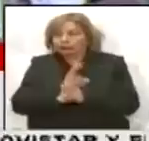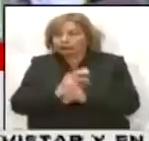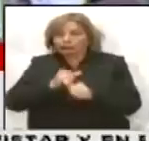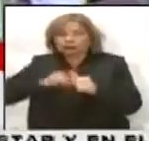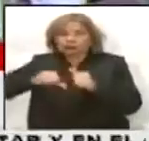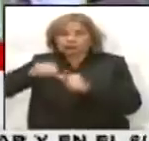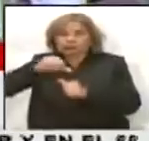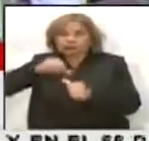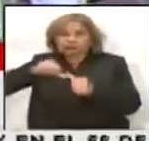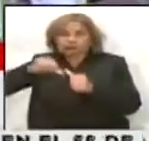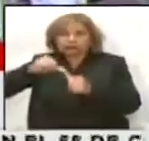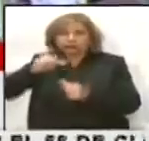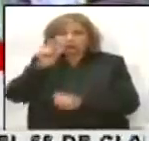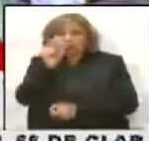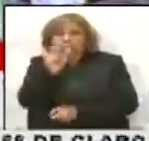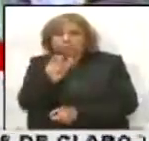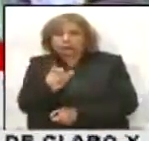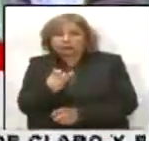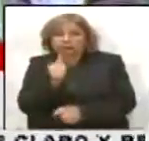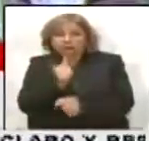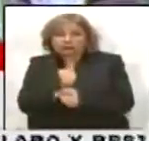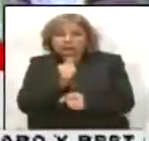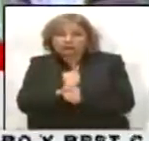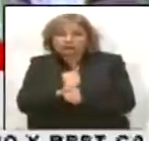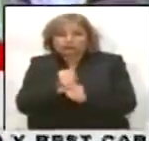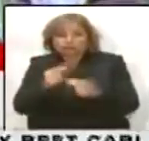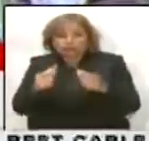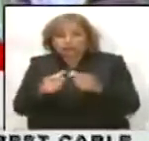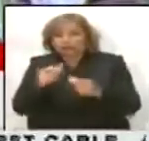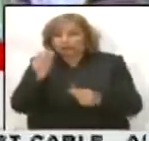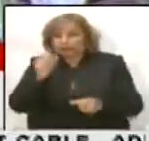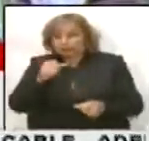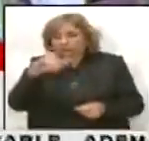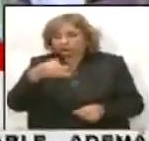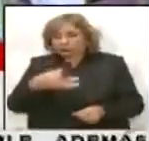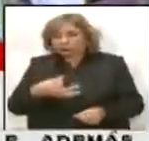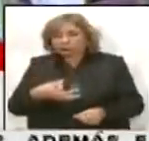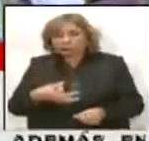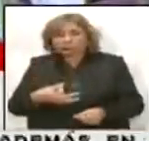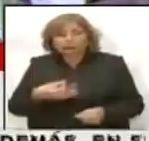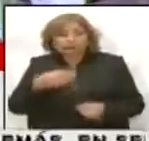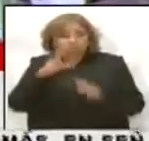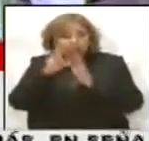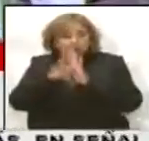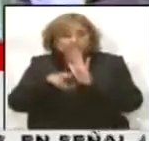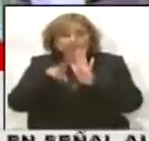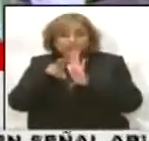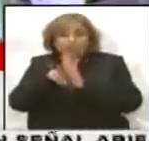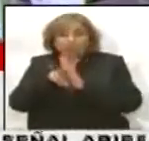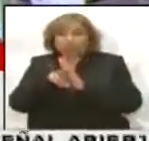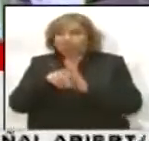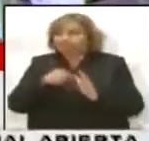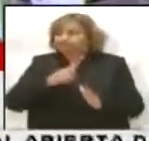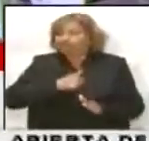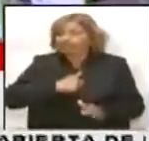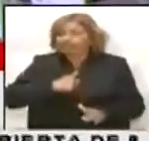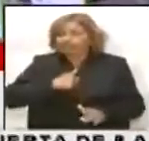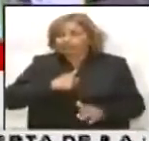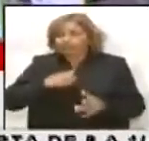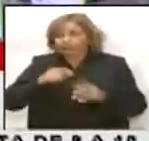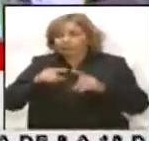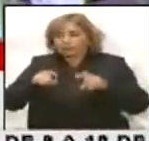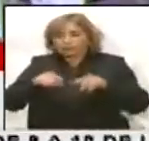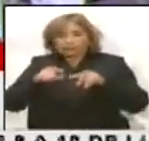una persona, además, que es trabajadora del LUM. Se ha hecho, efectivamente, muestra de un video lastimosamente editado, eso también hay